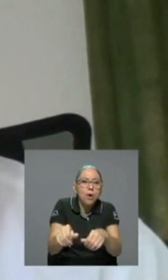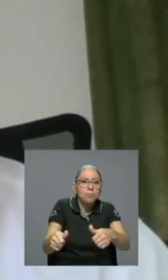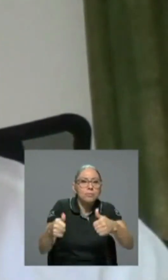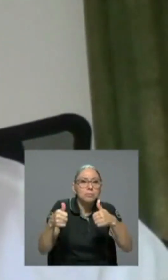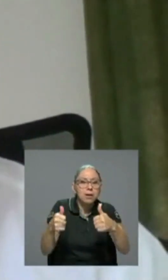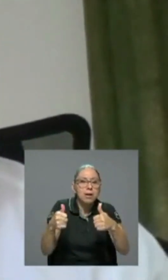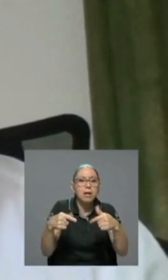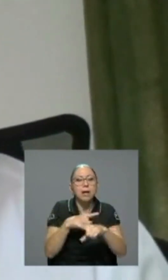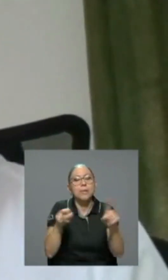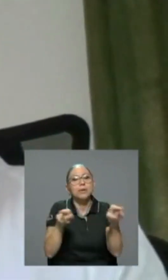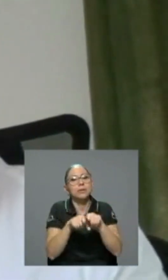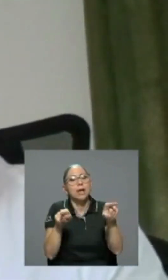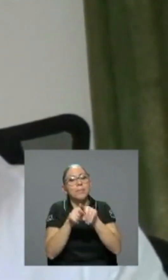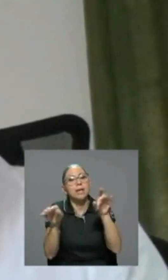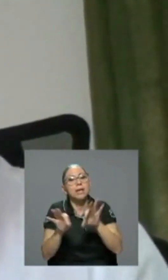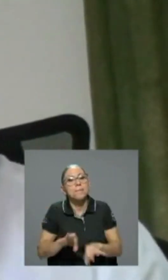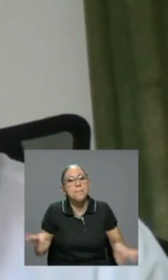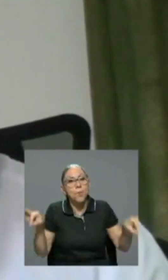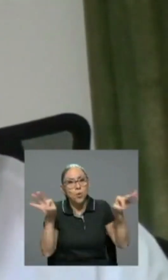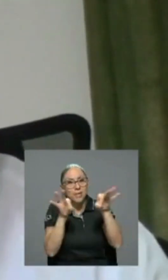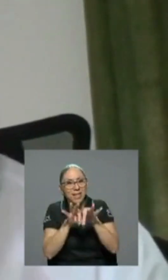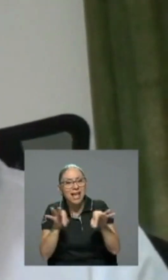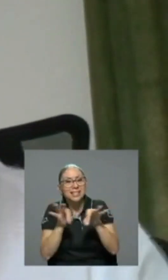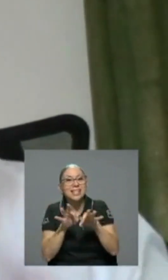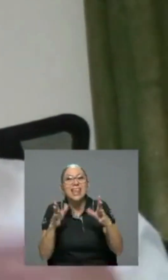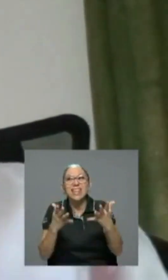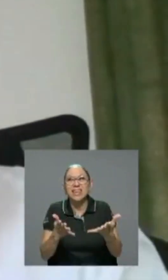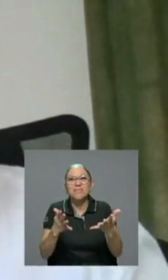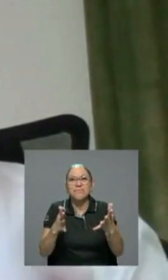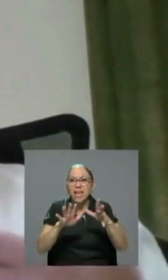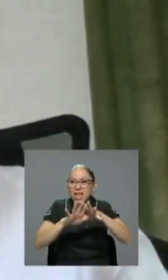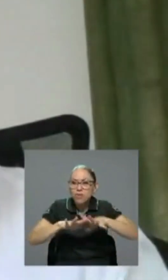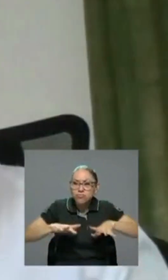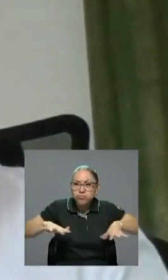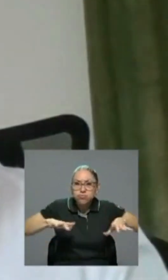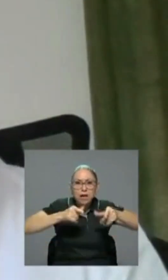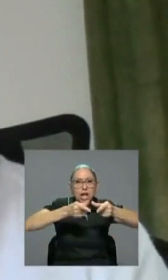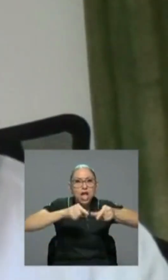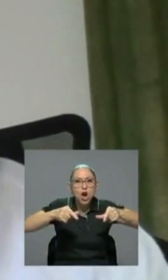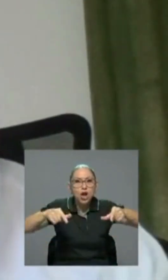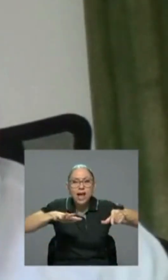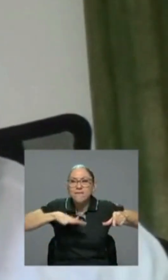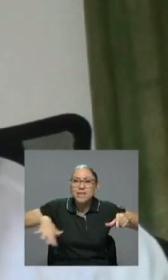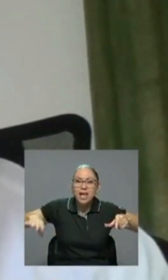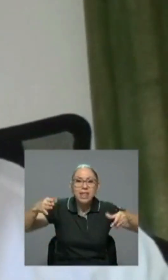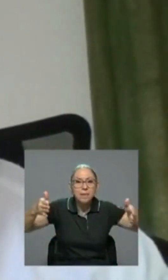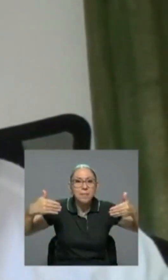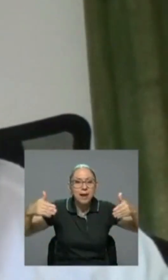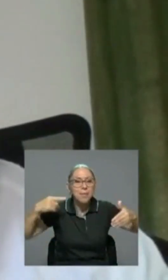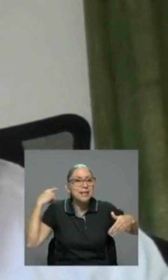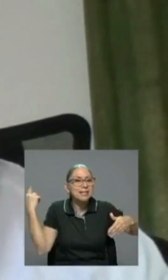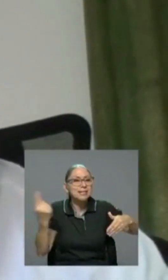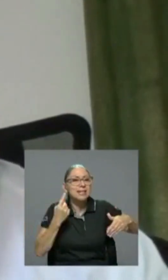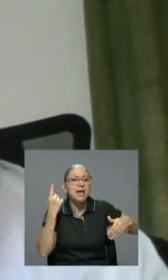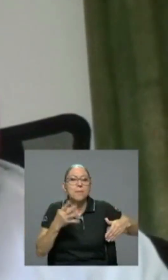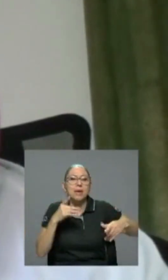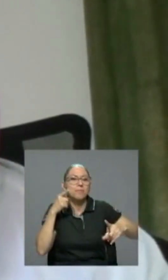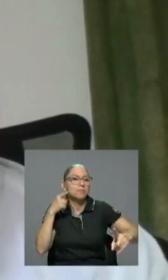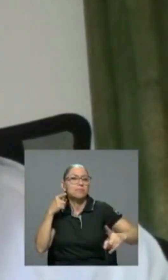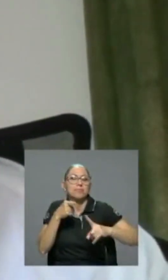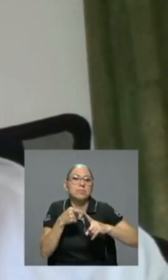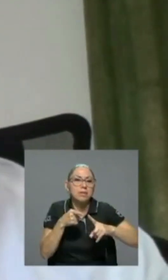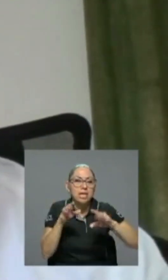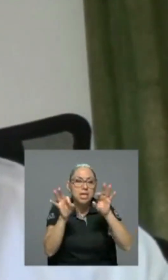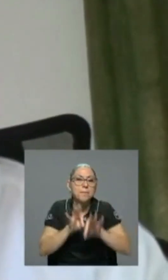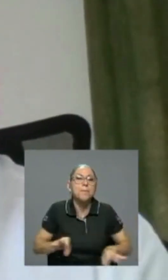la importancia de la configuración geográfica de Panamá. Es continua la referencia a la importancia geográfica de Panamá para el